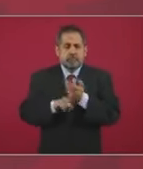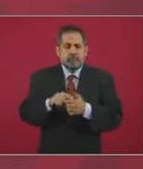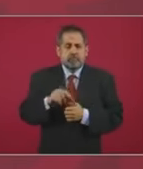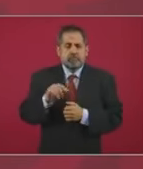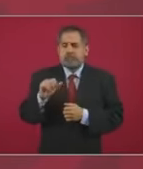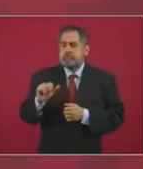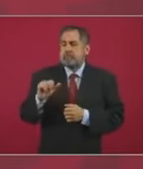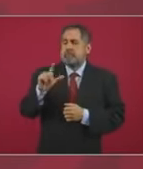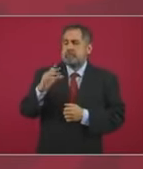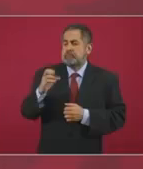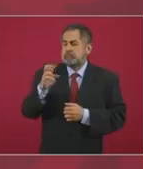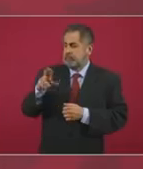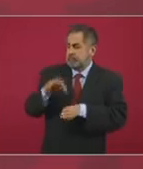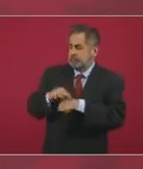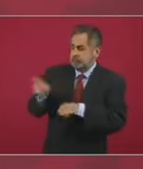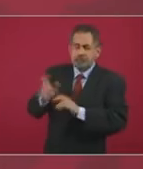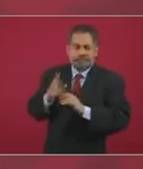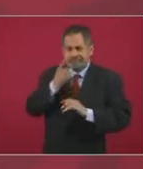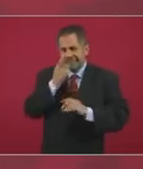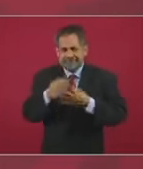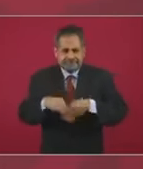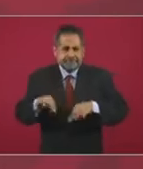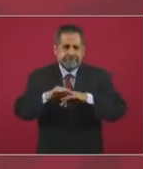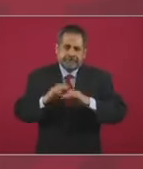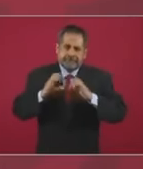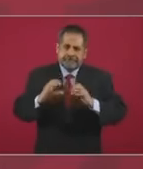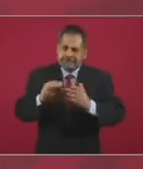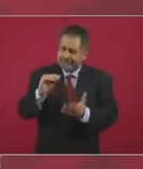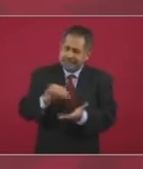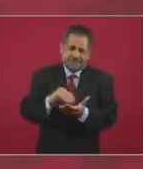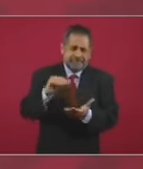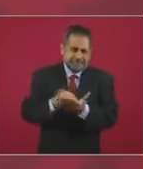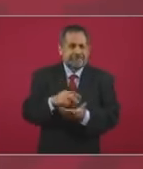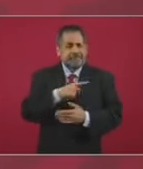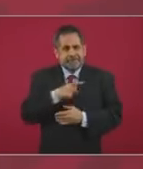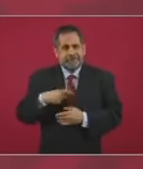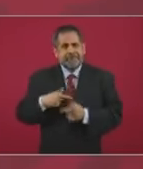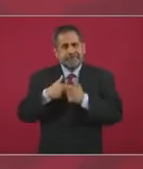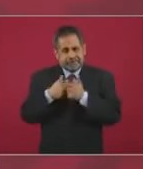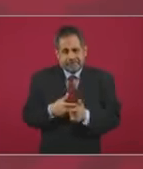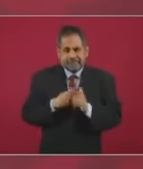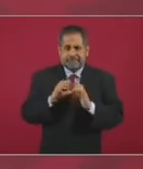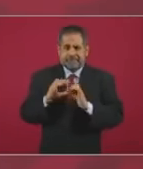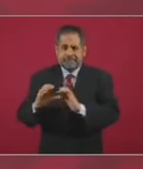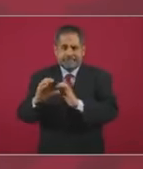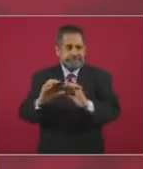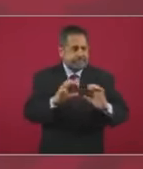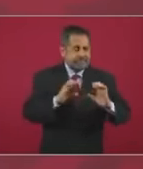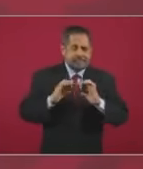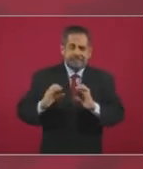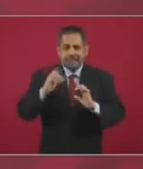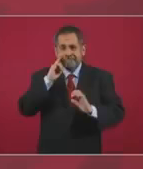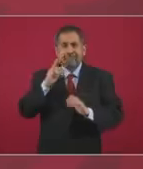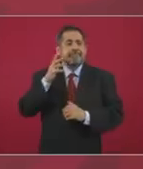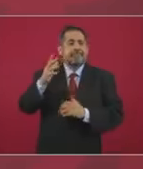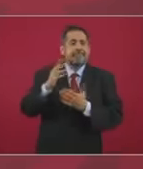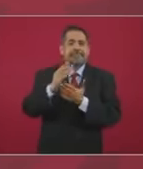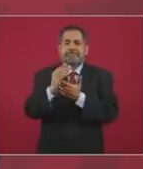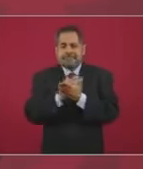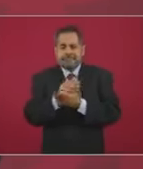doctor Alcocer sobre el cuidado que tenemos que seguir guardando para disminuir los riesgos de contagio por el